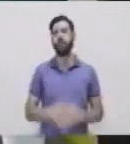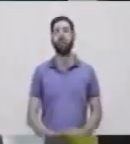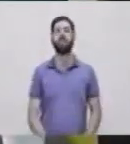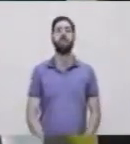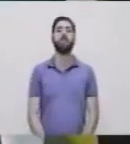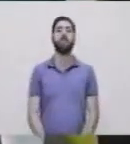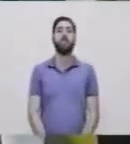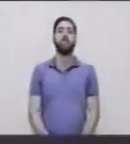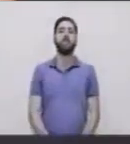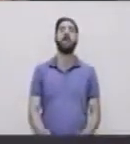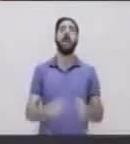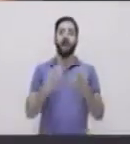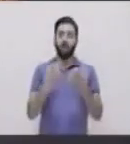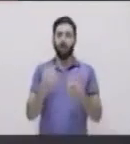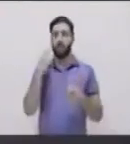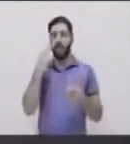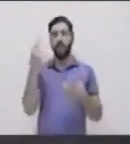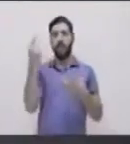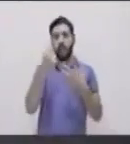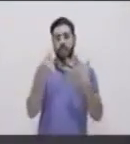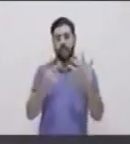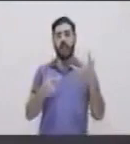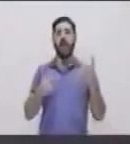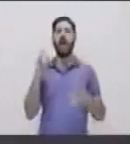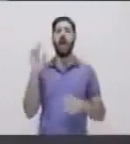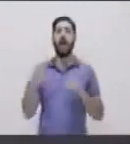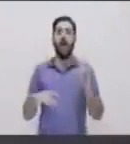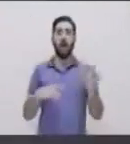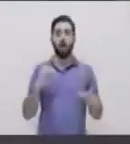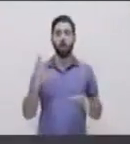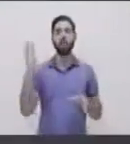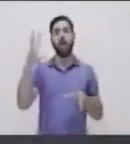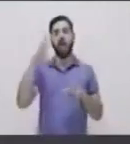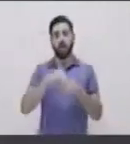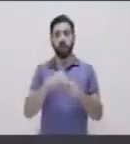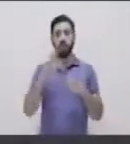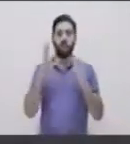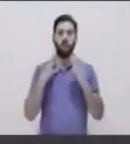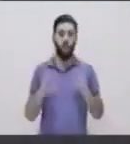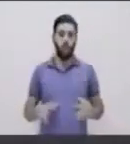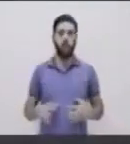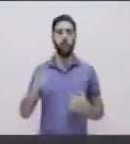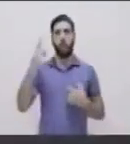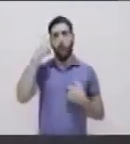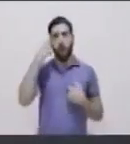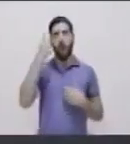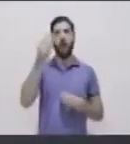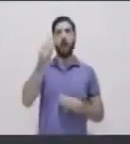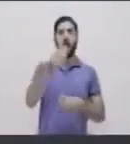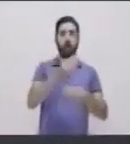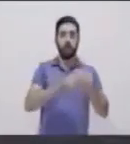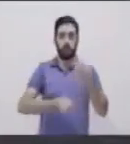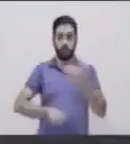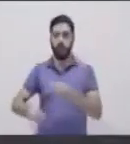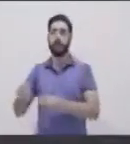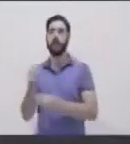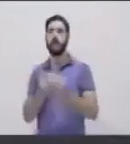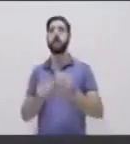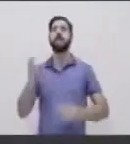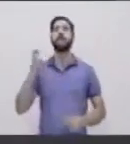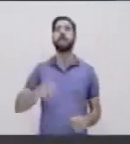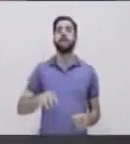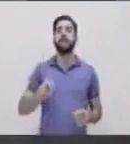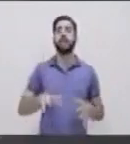necesario? ¿Verdad? Entonces esas son algunas de las condiciones que el mismo organismo hace para entender